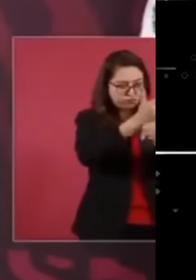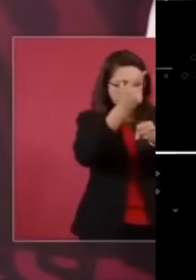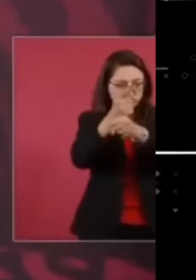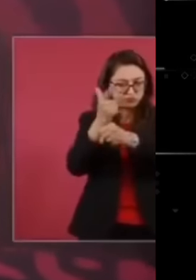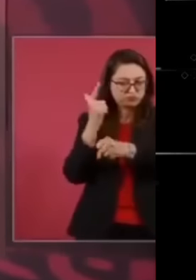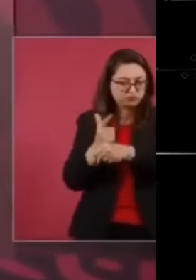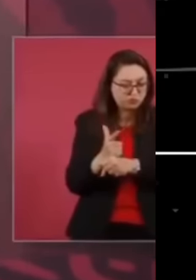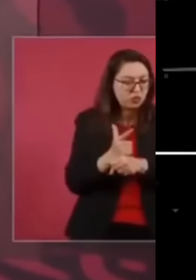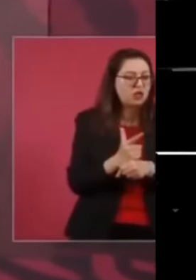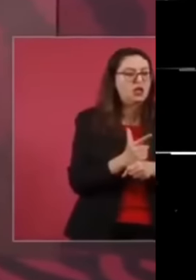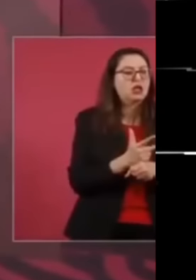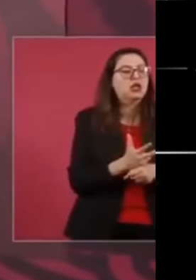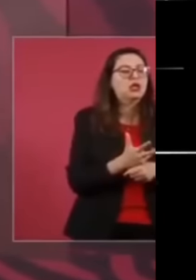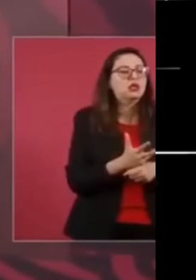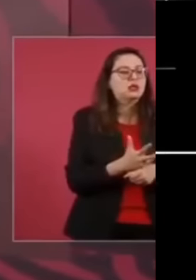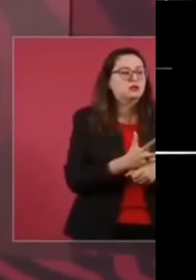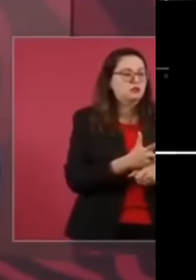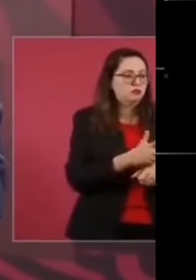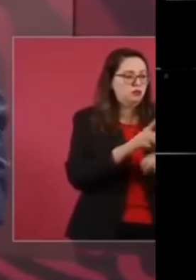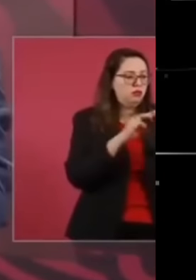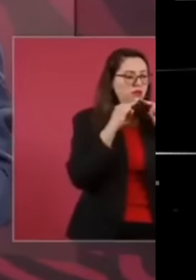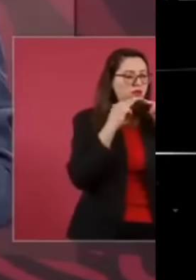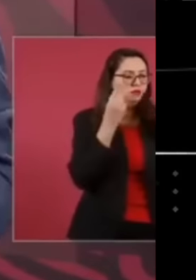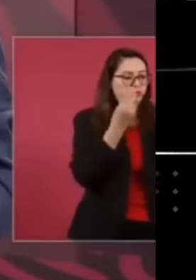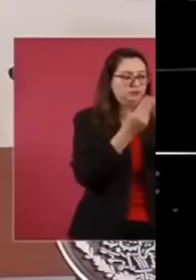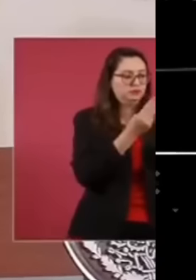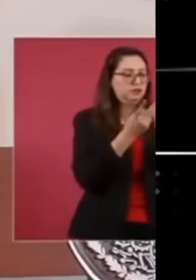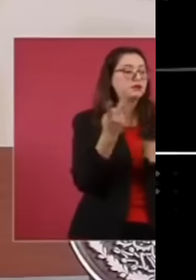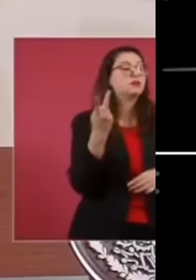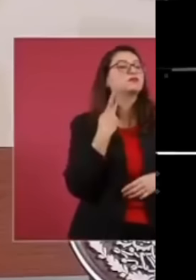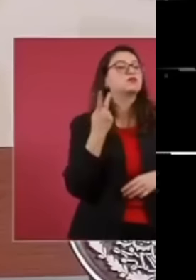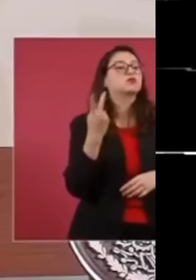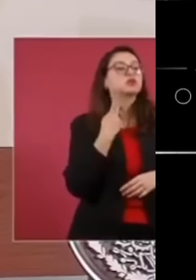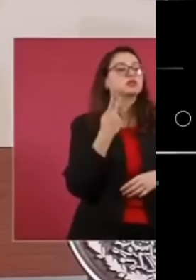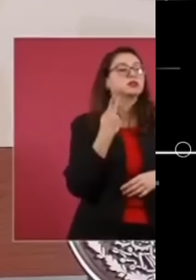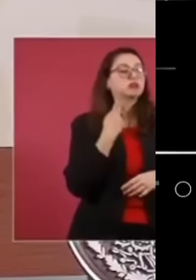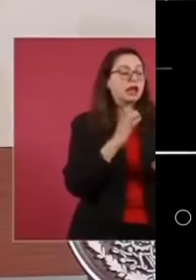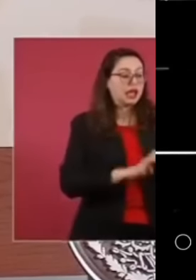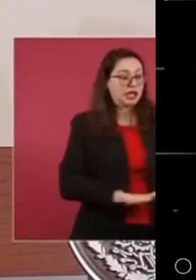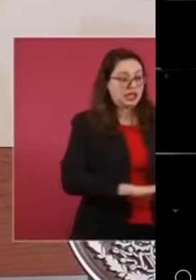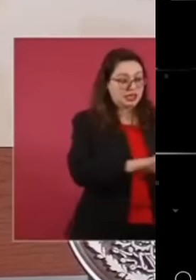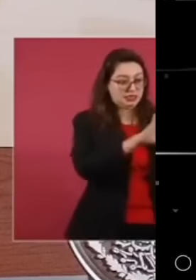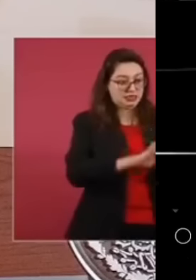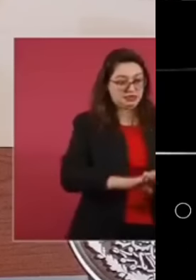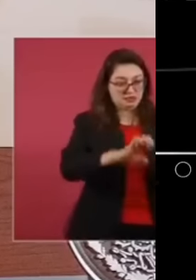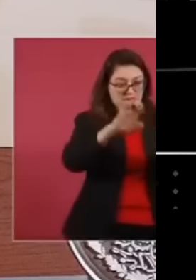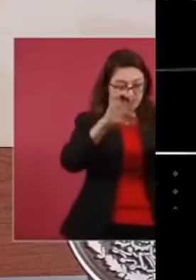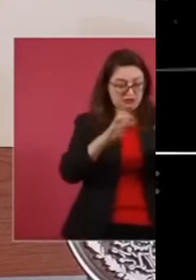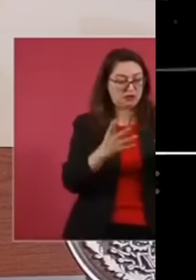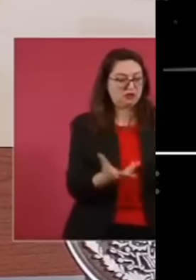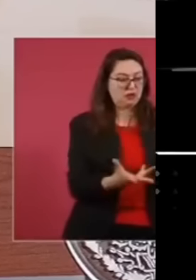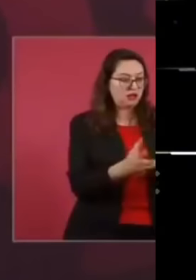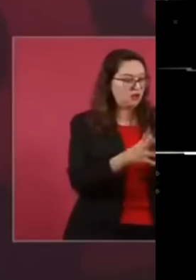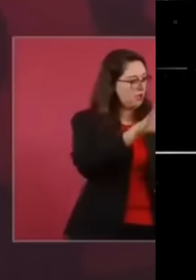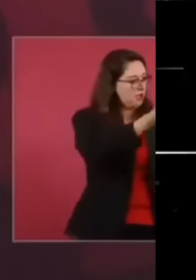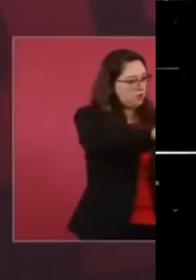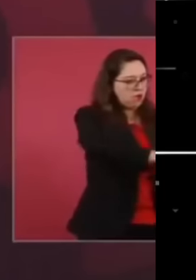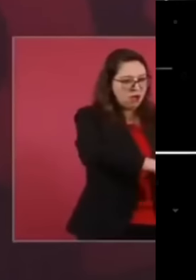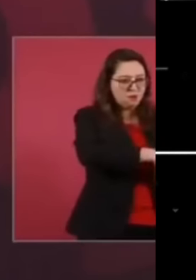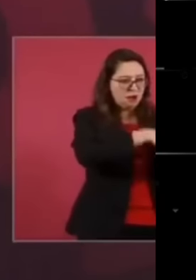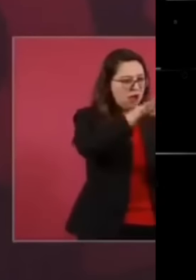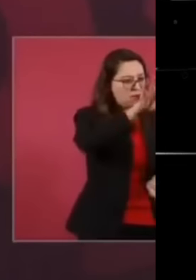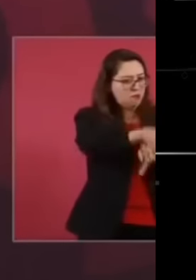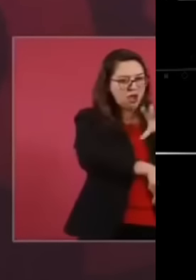de lo que se confisca a la delincuencia de cuello blanco y a la delincuencia organizada va a ese